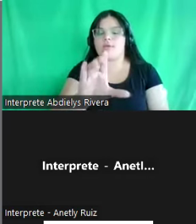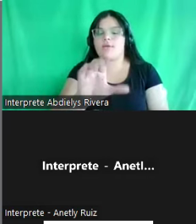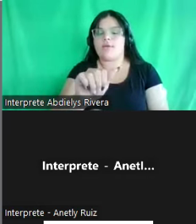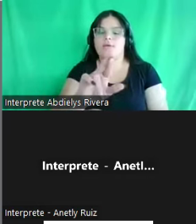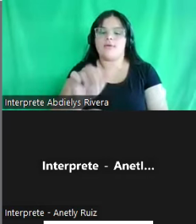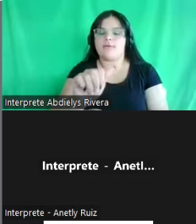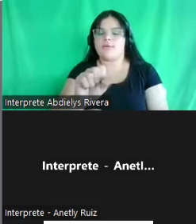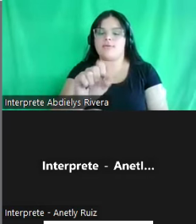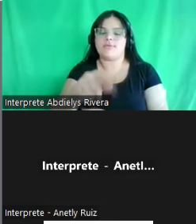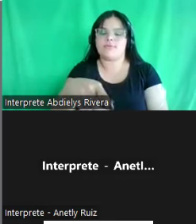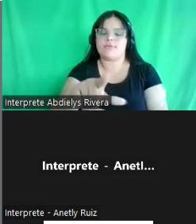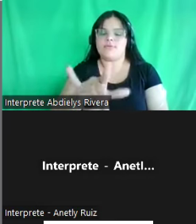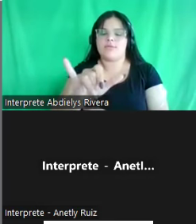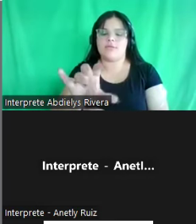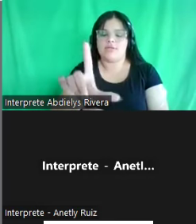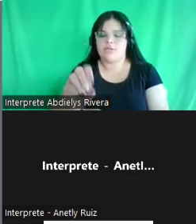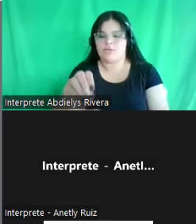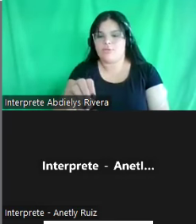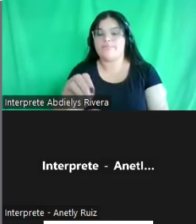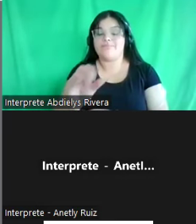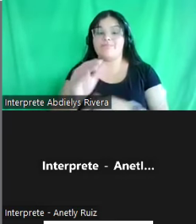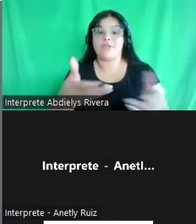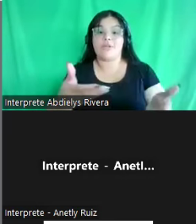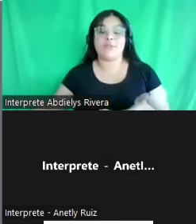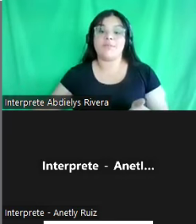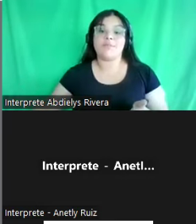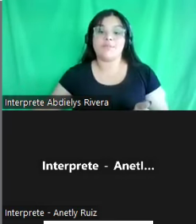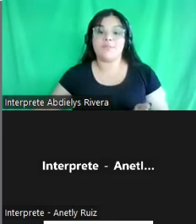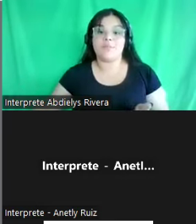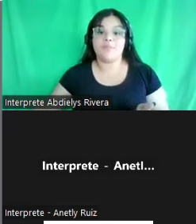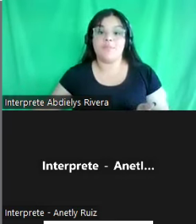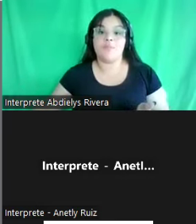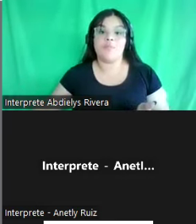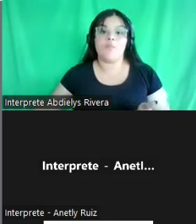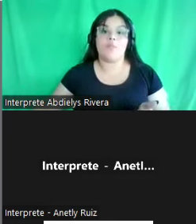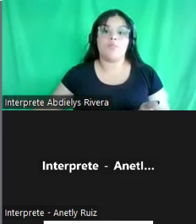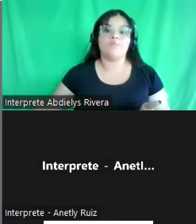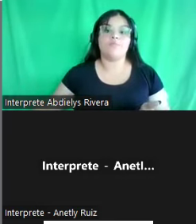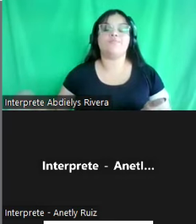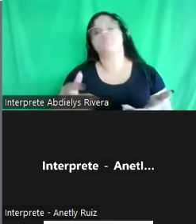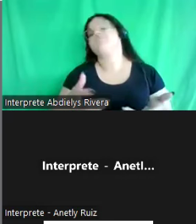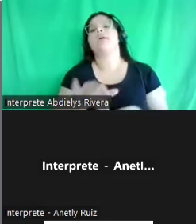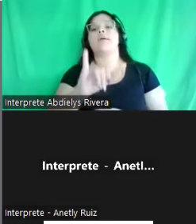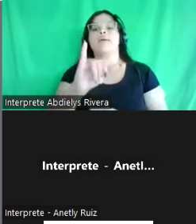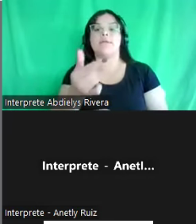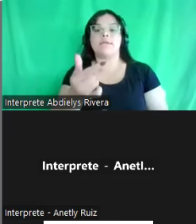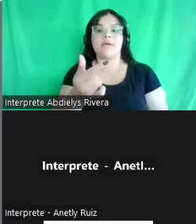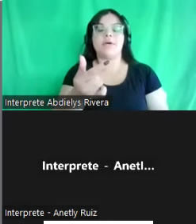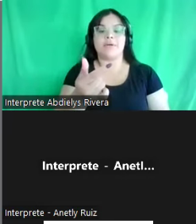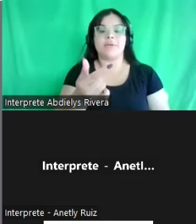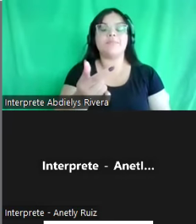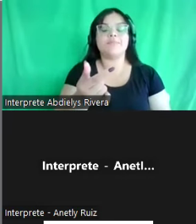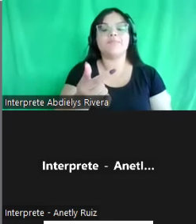Los invitamos a que nos sigan en la página de Facebook e Instagram, las redes sociales, Puerto Rico Public Health Trust. De